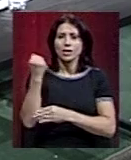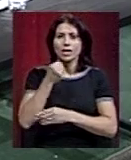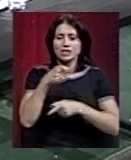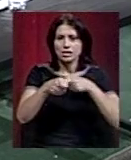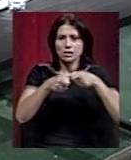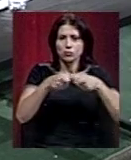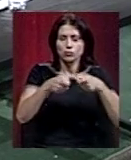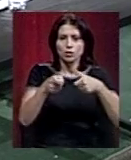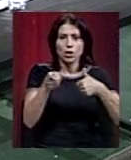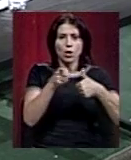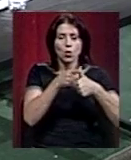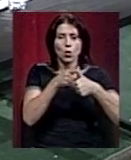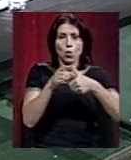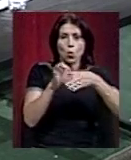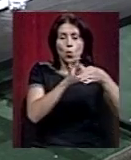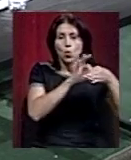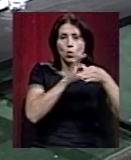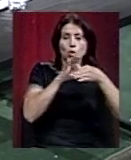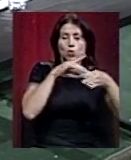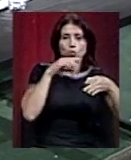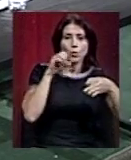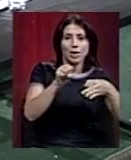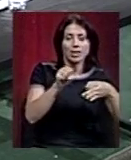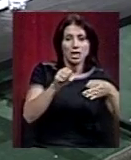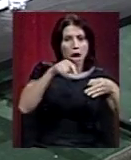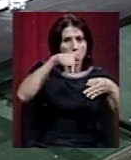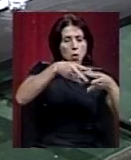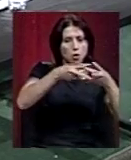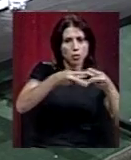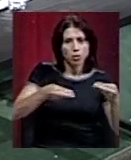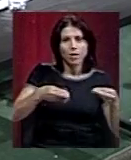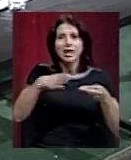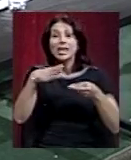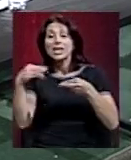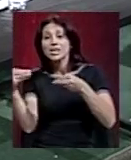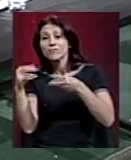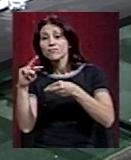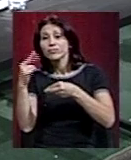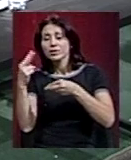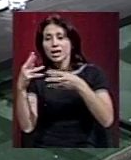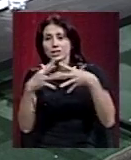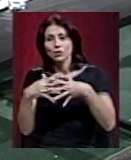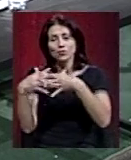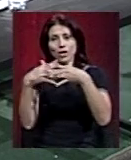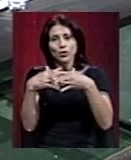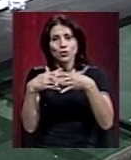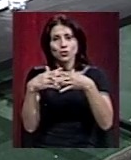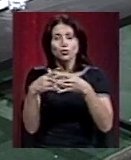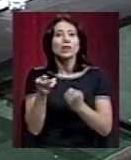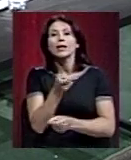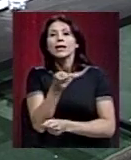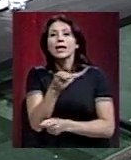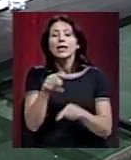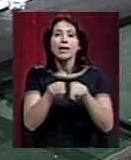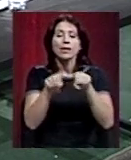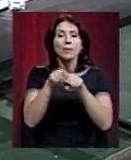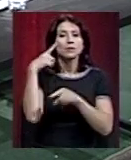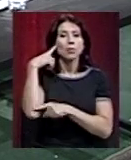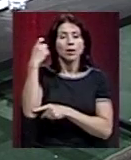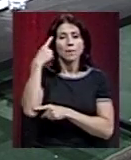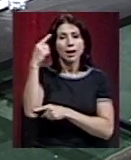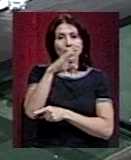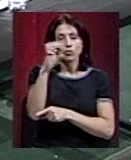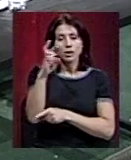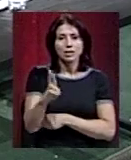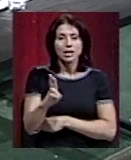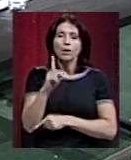Unión Soviética, hoy ya desaparecida, y los Estados Unidos de América. Y además porque para Costa Rica fue